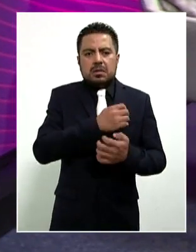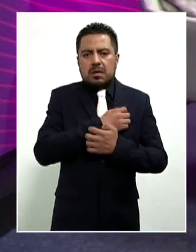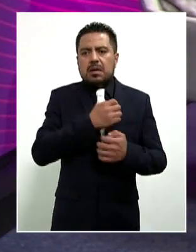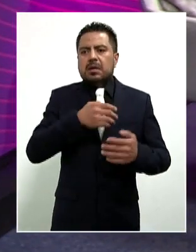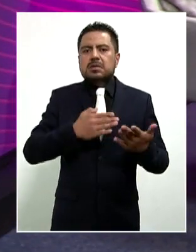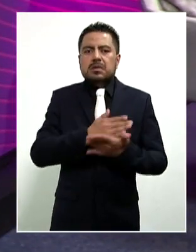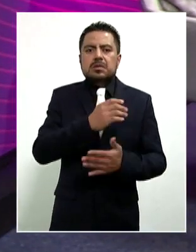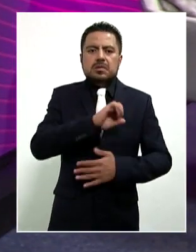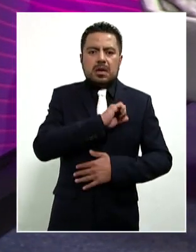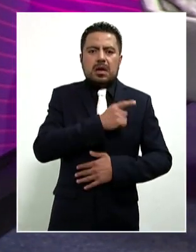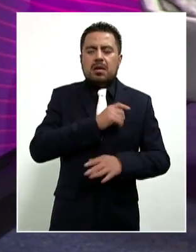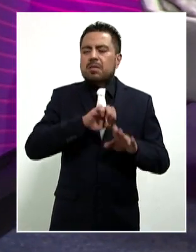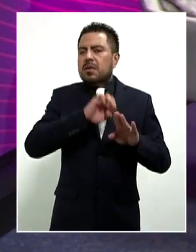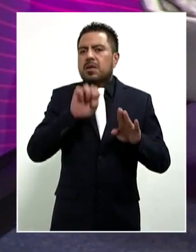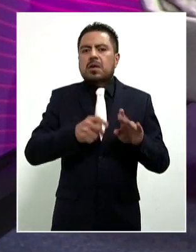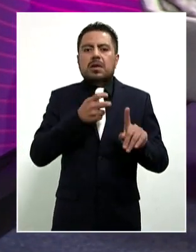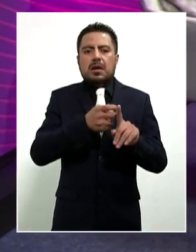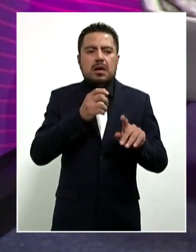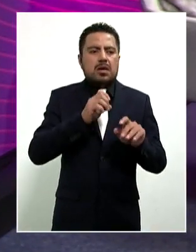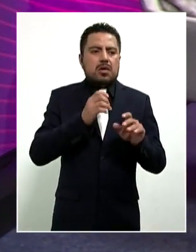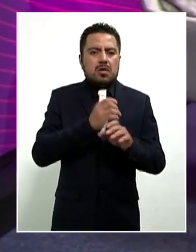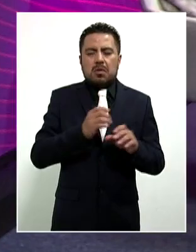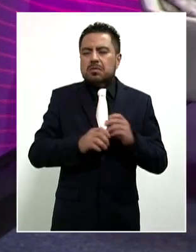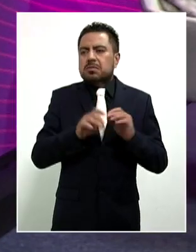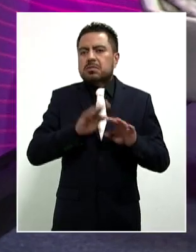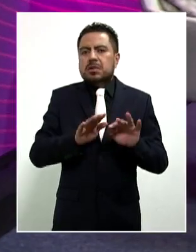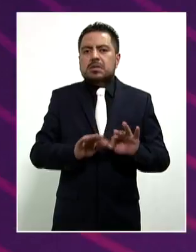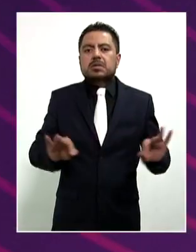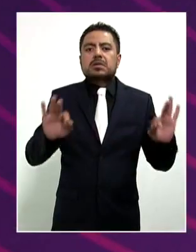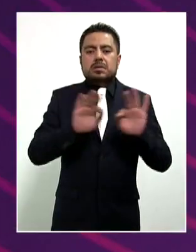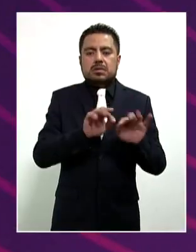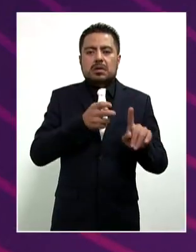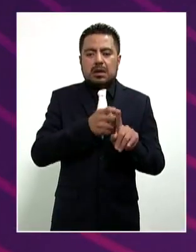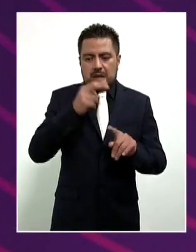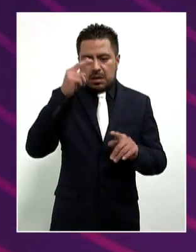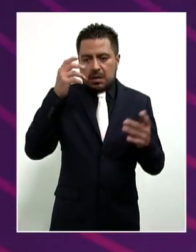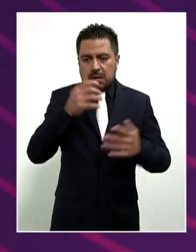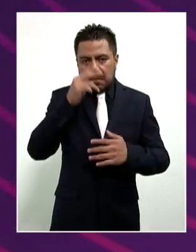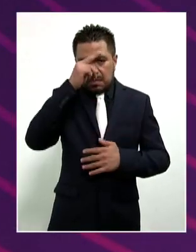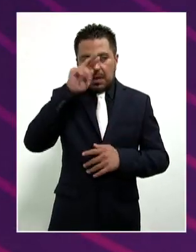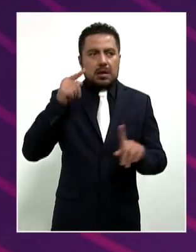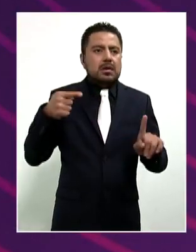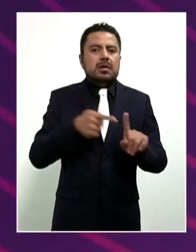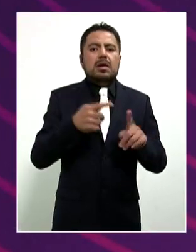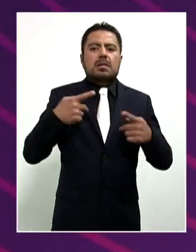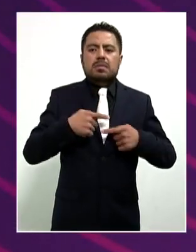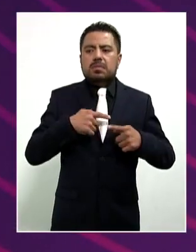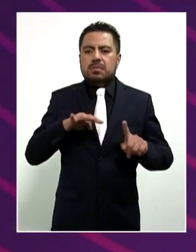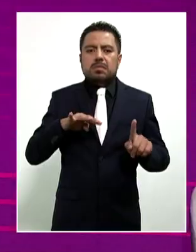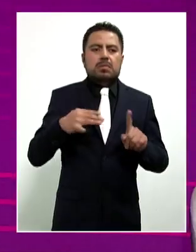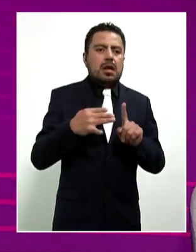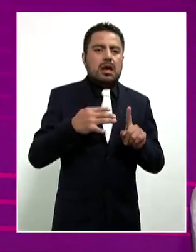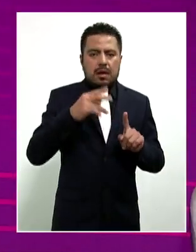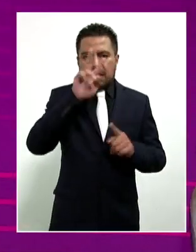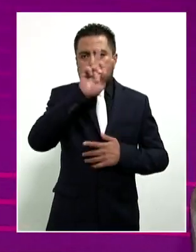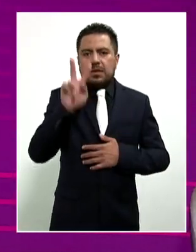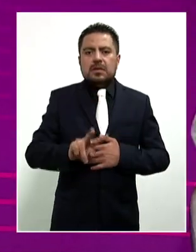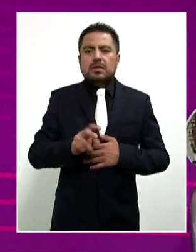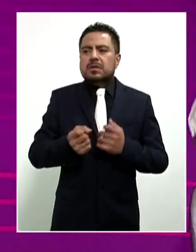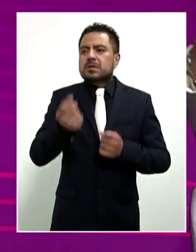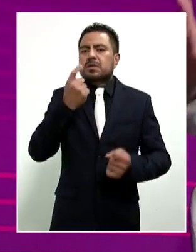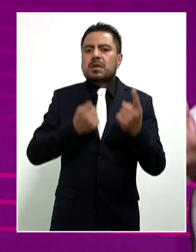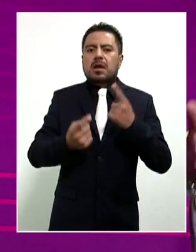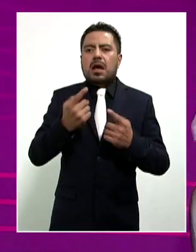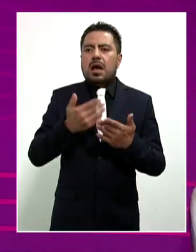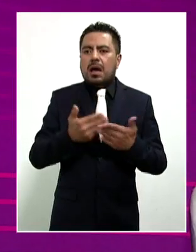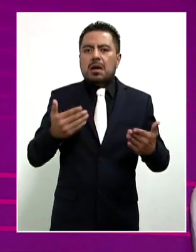la salud. Por ejemplo, esa es una cosa muy clave que ha sido México un destino para las personas venezolanas con alguna condición